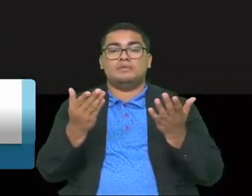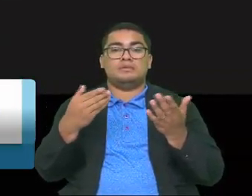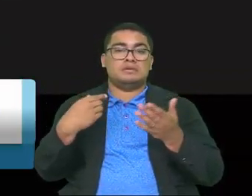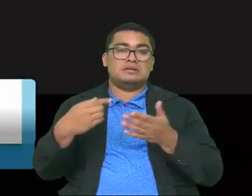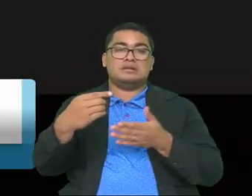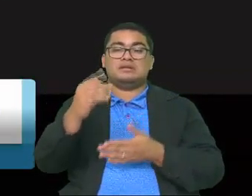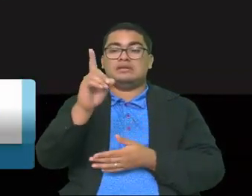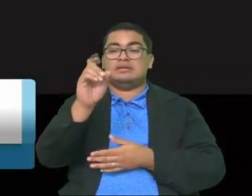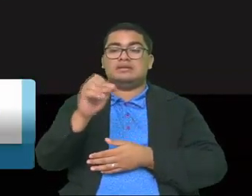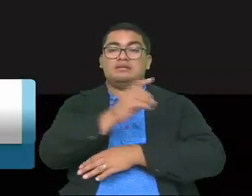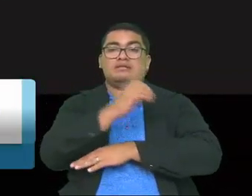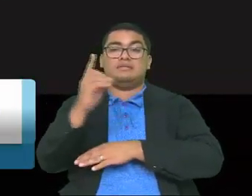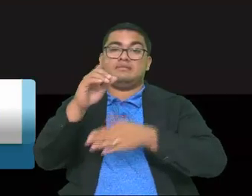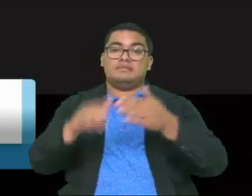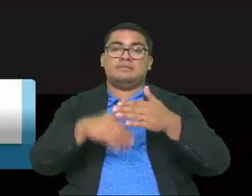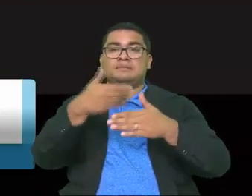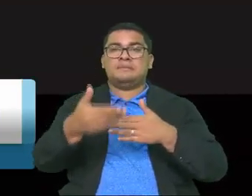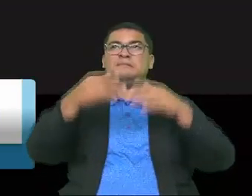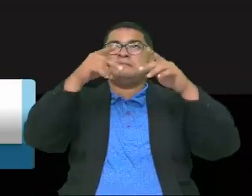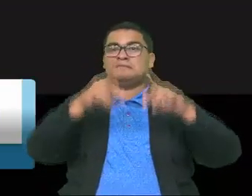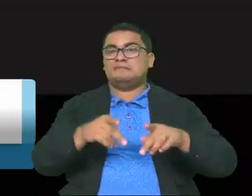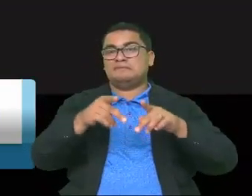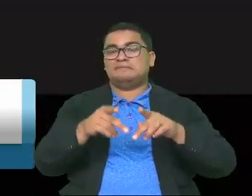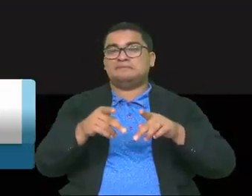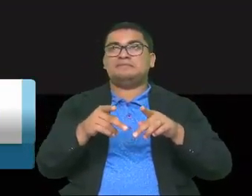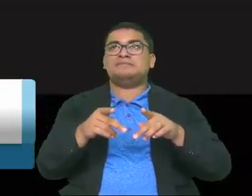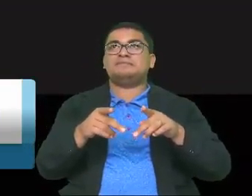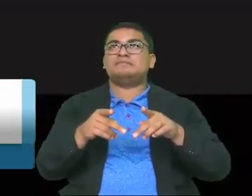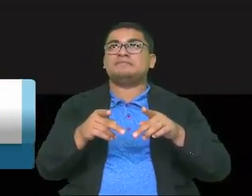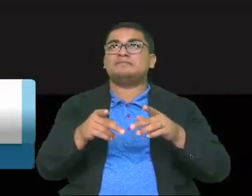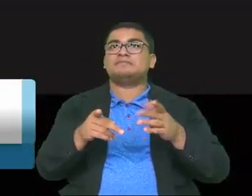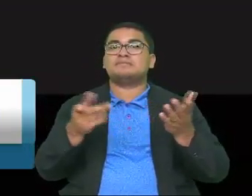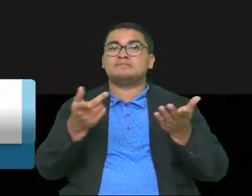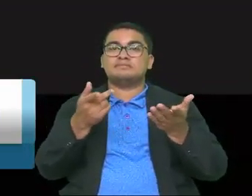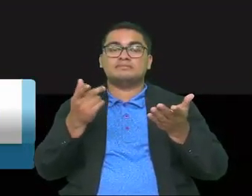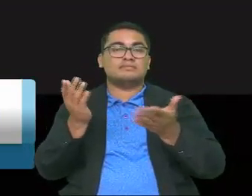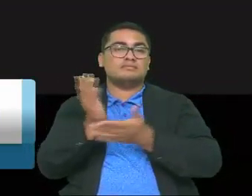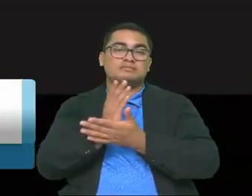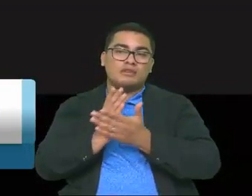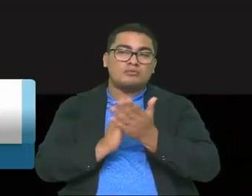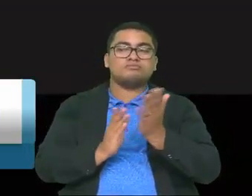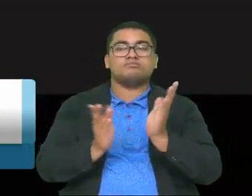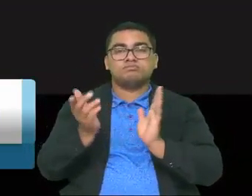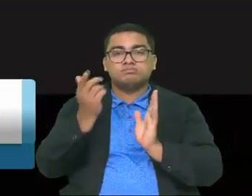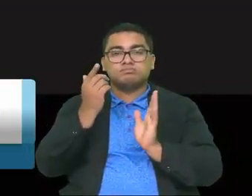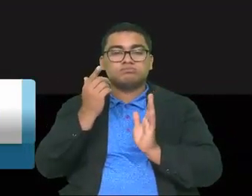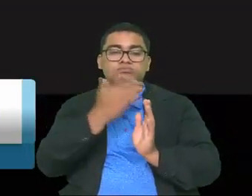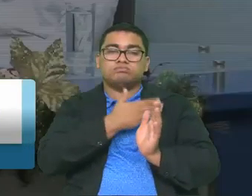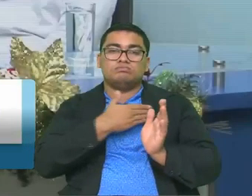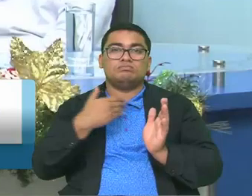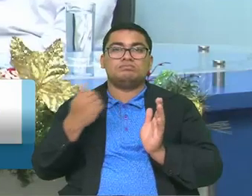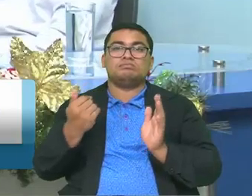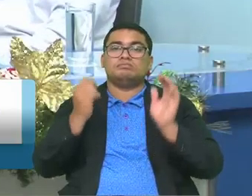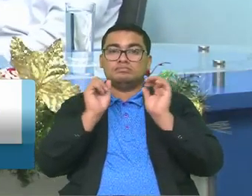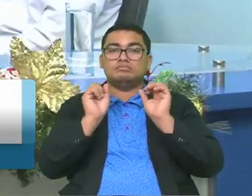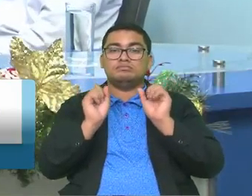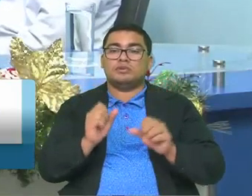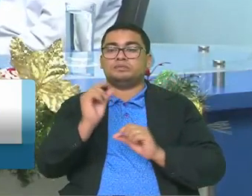intravenoso en bolos por 3 días, y se continúa una terapia de prednisona oral